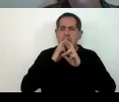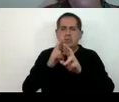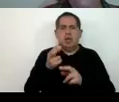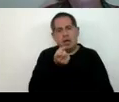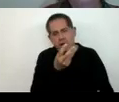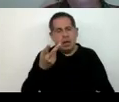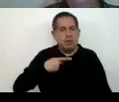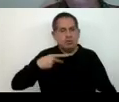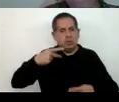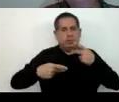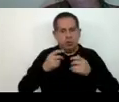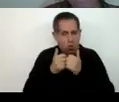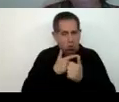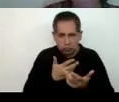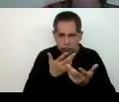nos acompañan, por favor.